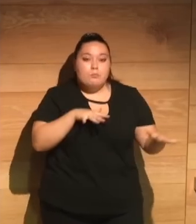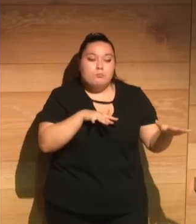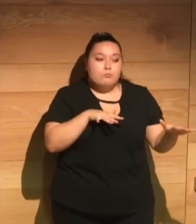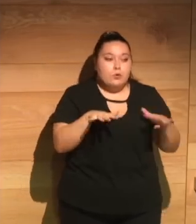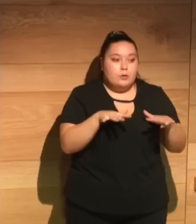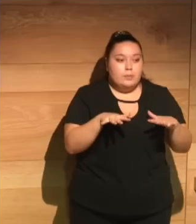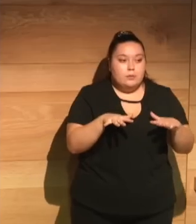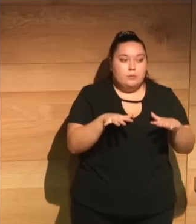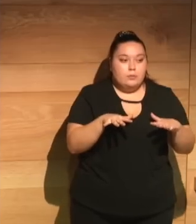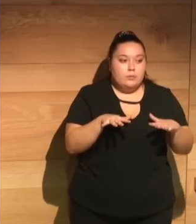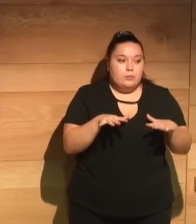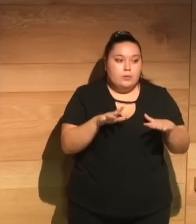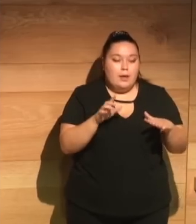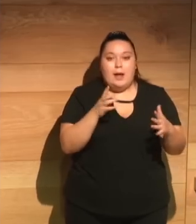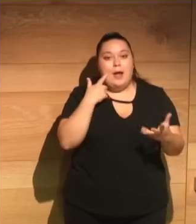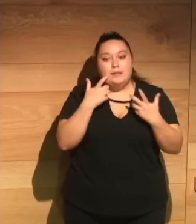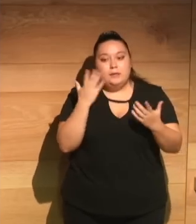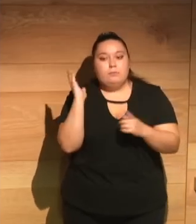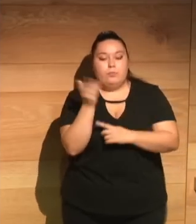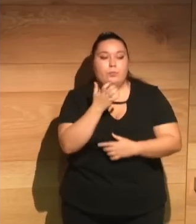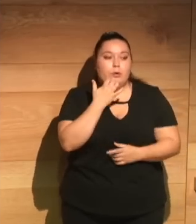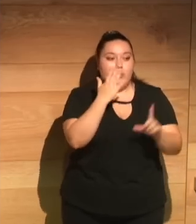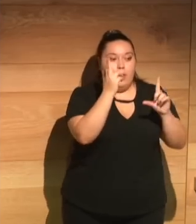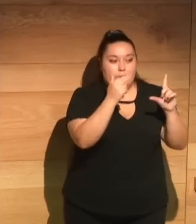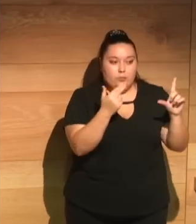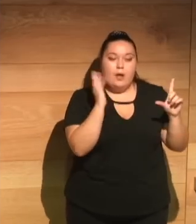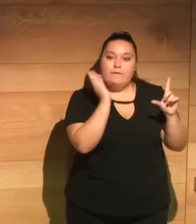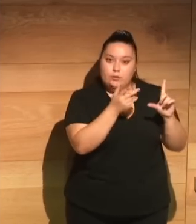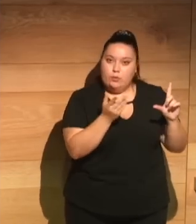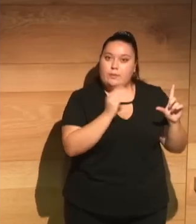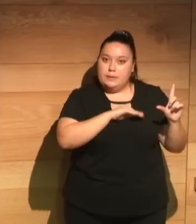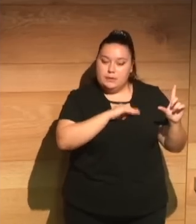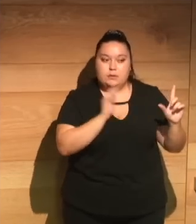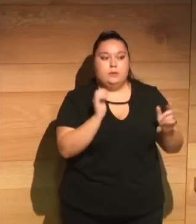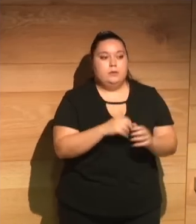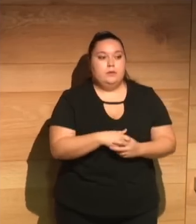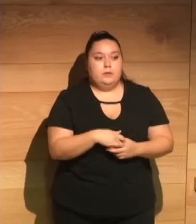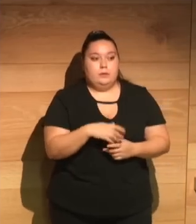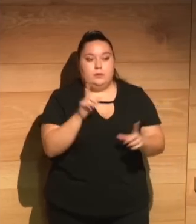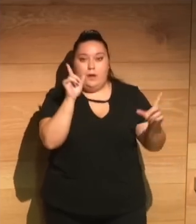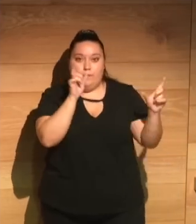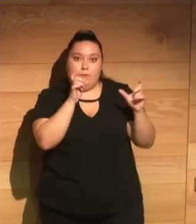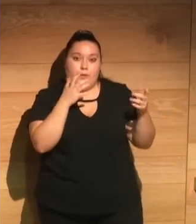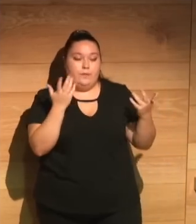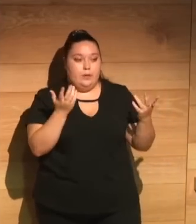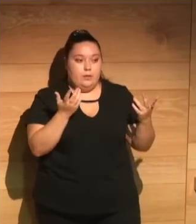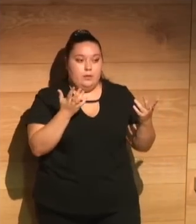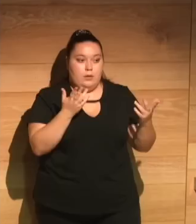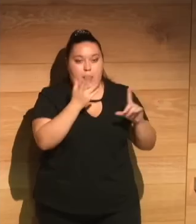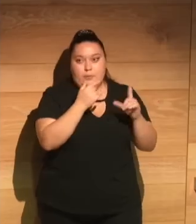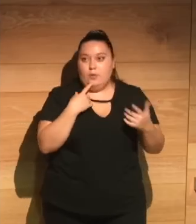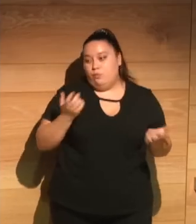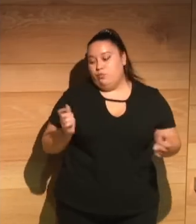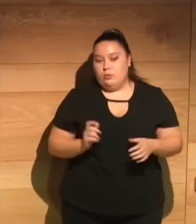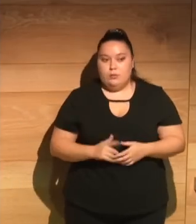demás artes. Bueno, a todas no, pero por ejemplo a otras artes, a la pintura, por ejemplo, le afecta muchísimo. Claro. Bueno, el hecho de que exista la fotografía, claro. Dice la pintura. Hombre, si